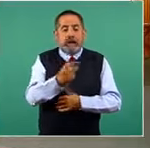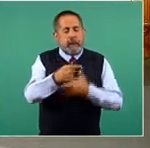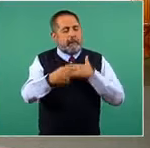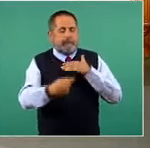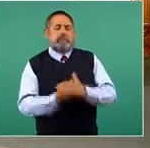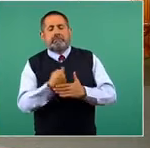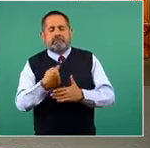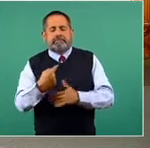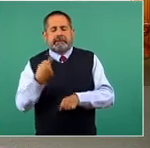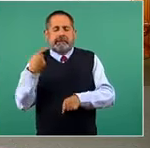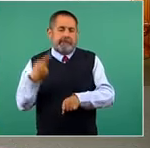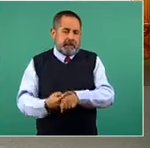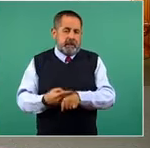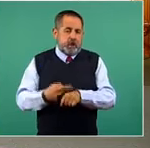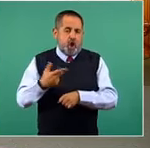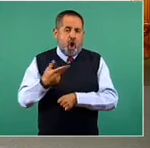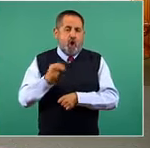por hongos.